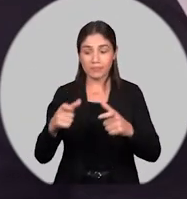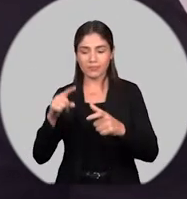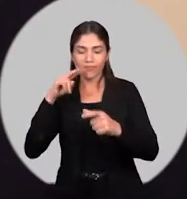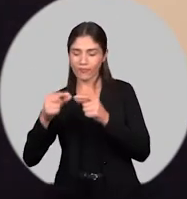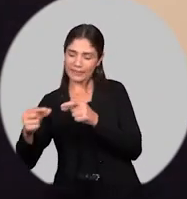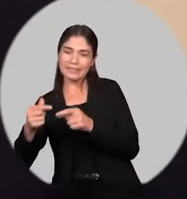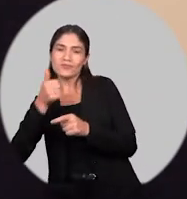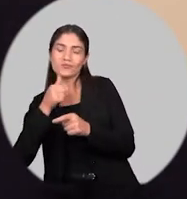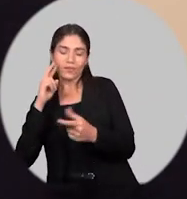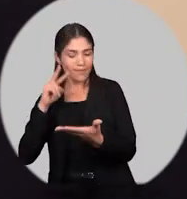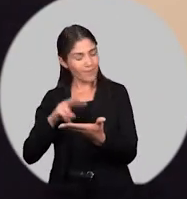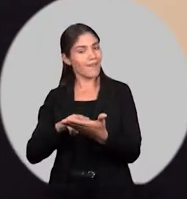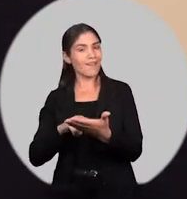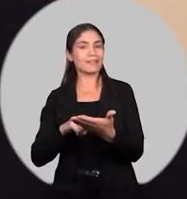también.